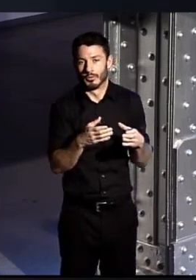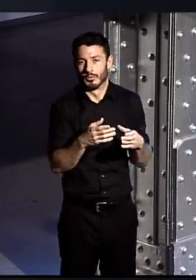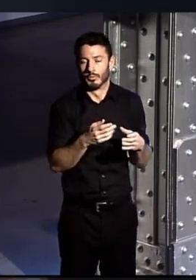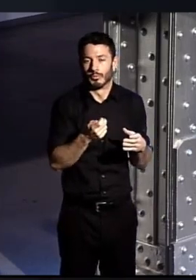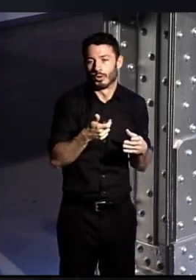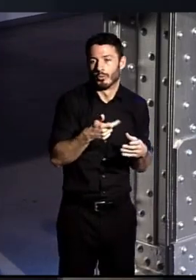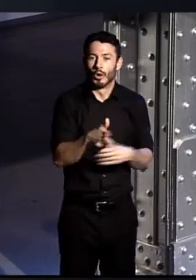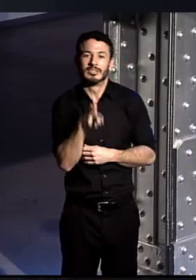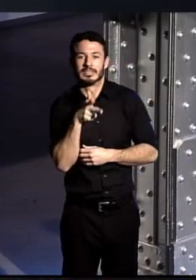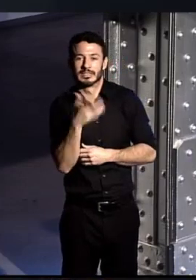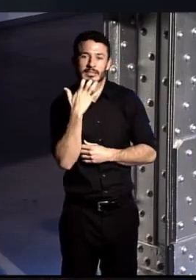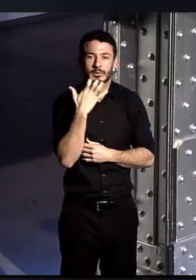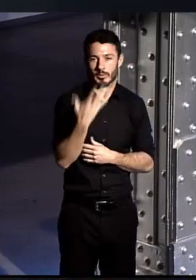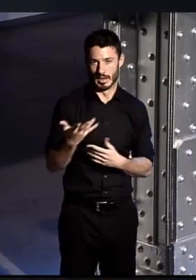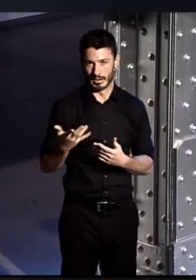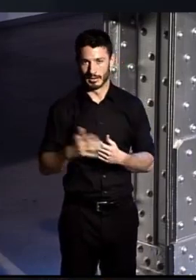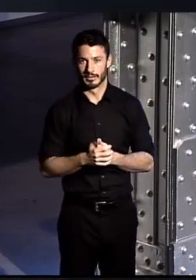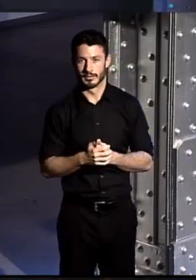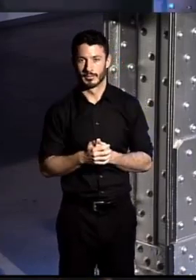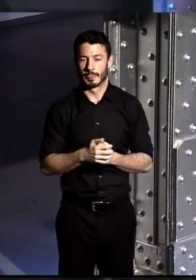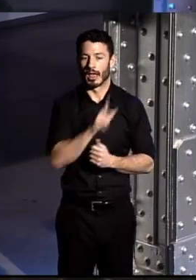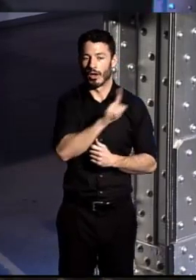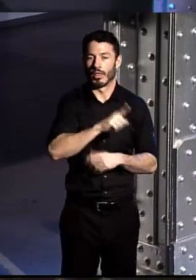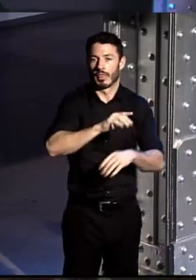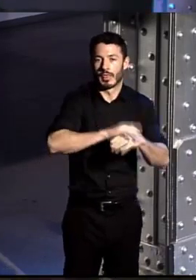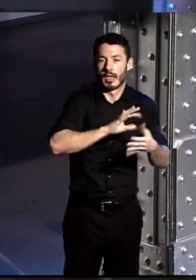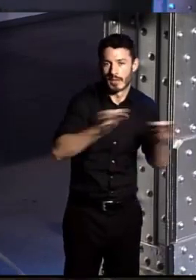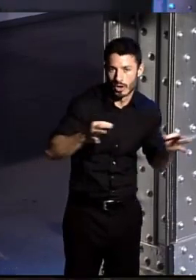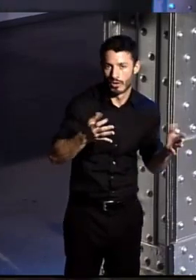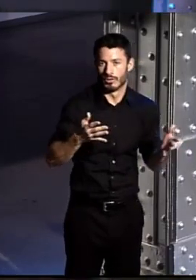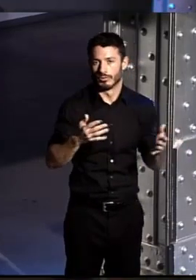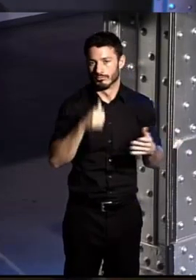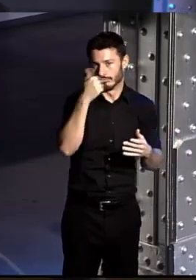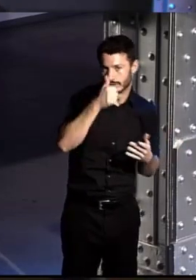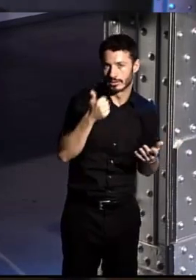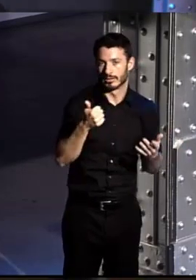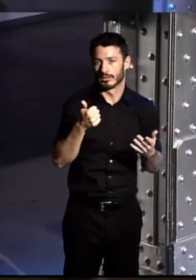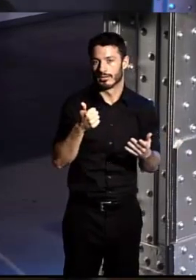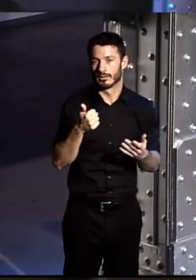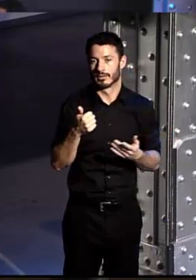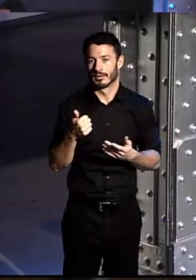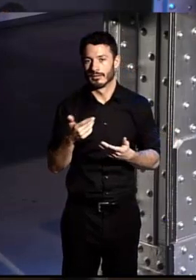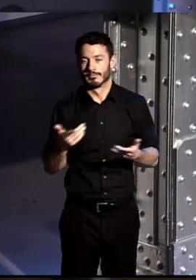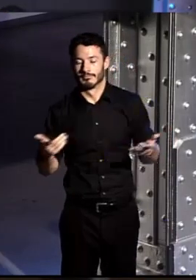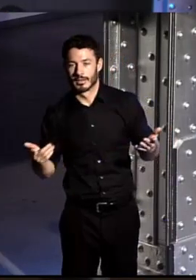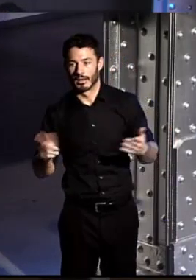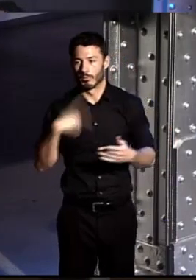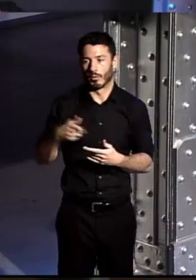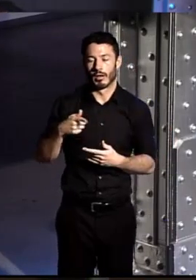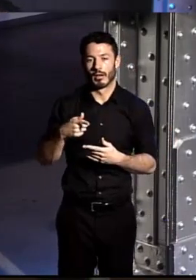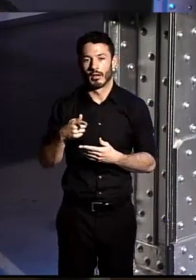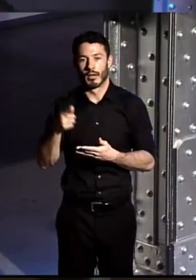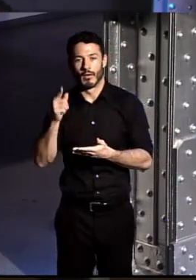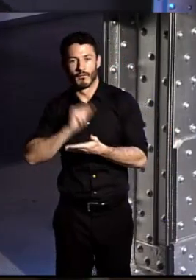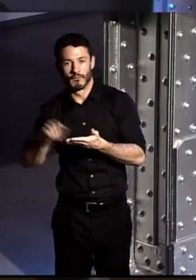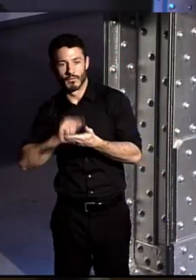un chiste, ¿no? Sí, pues eso Exacto. digo, que a lo mejor era 11 amigos y... Y que luego te conviertes en Verne y ya llegan los biógrafos y ya tienes